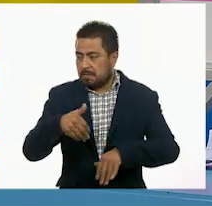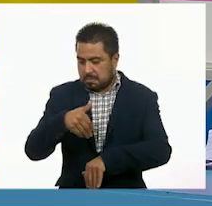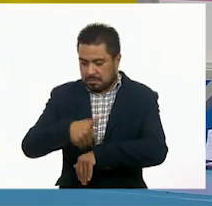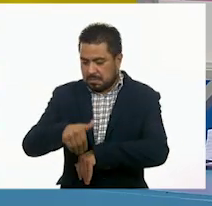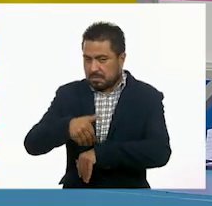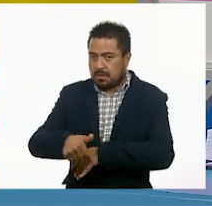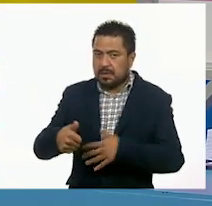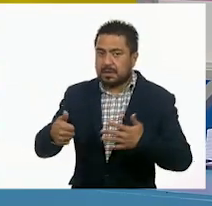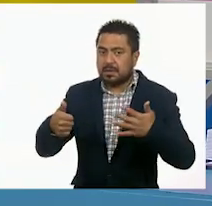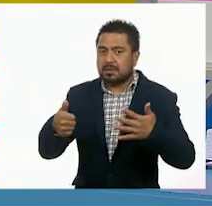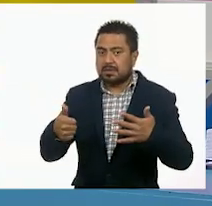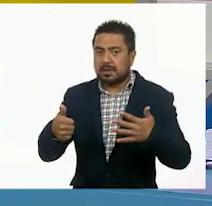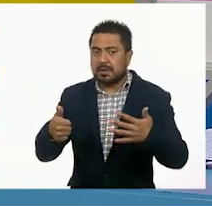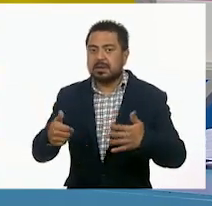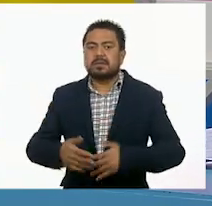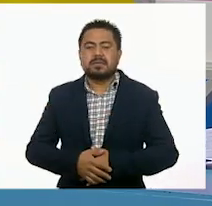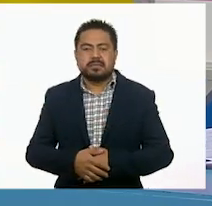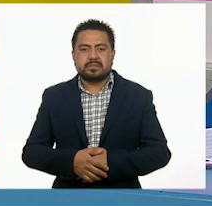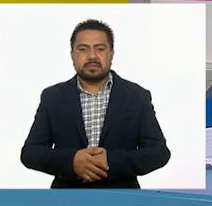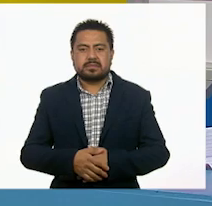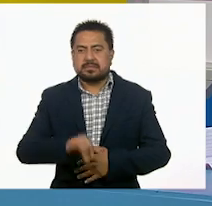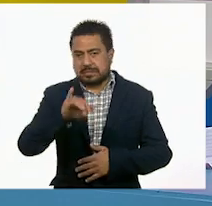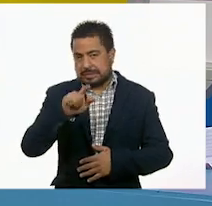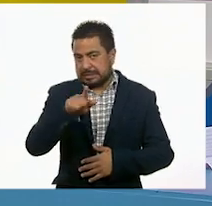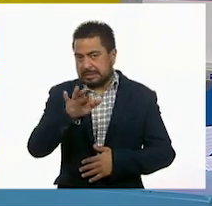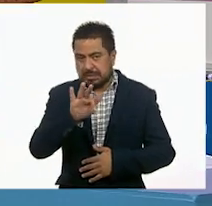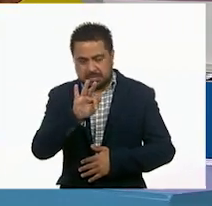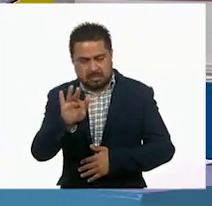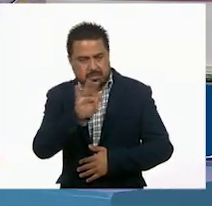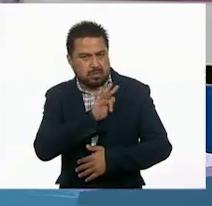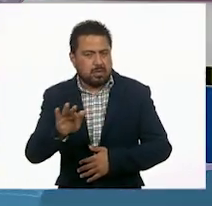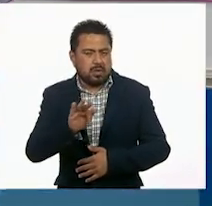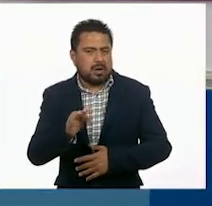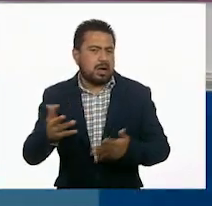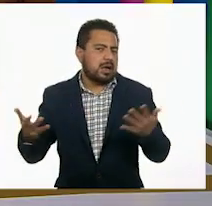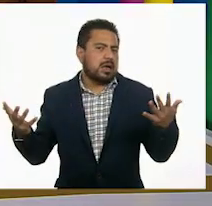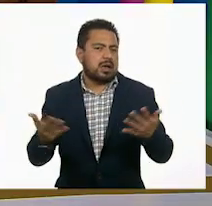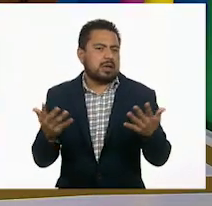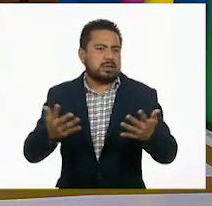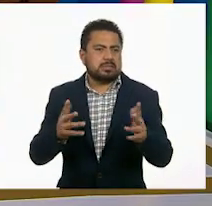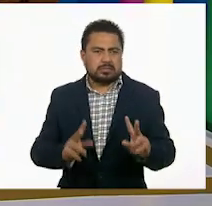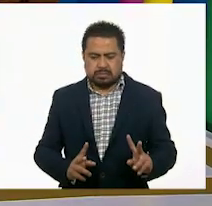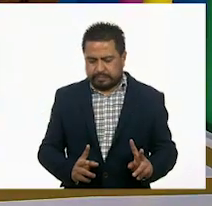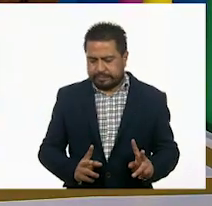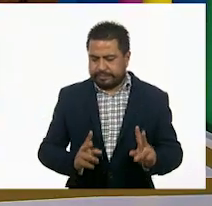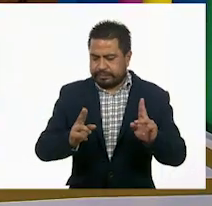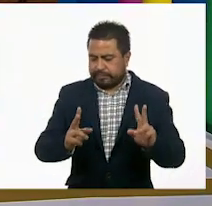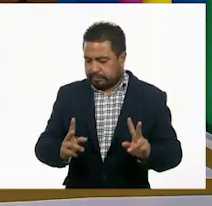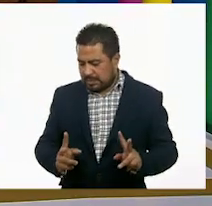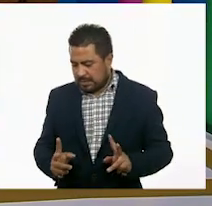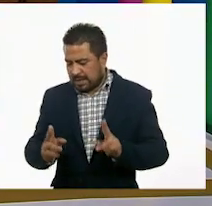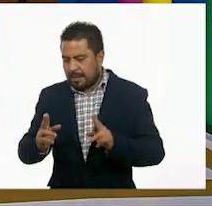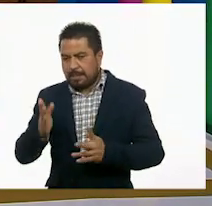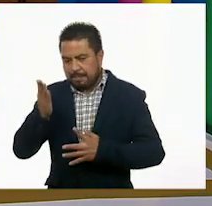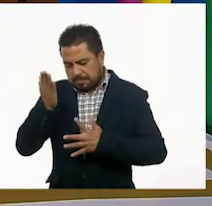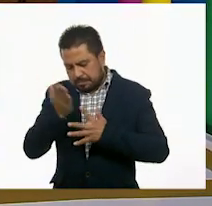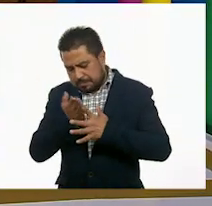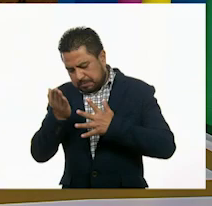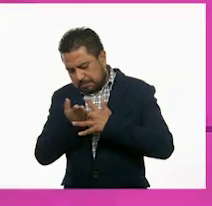números naturales. Ok. Si pudiéramos hacer una fracción o